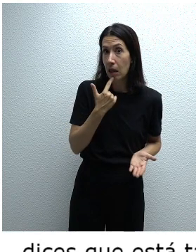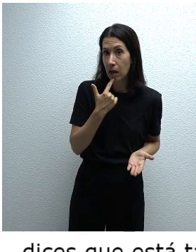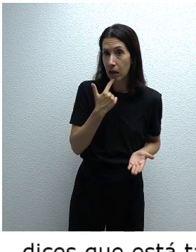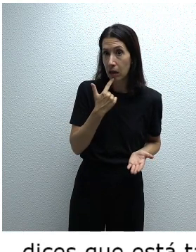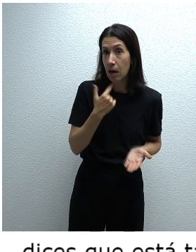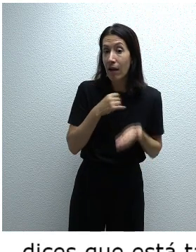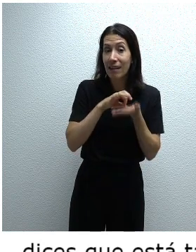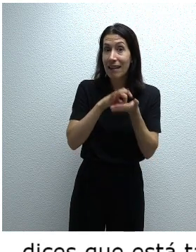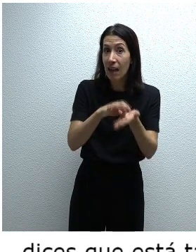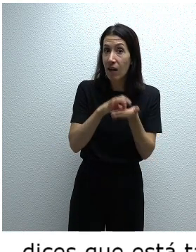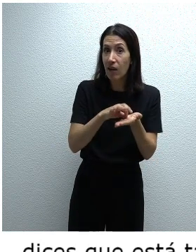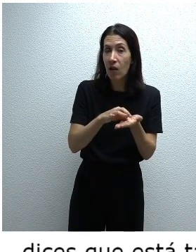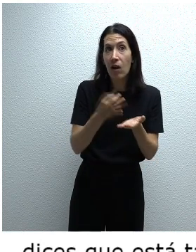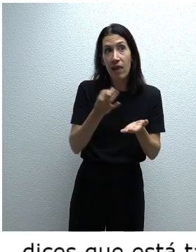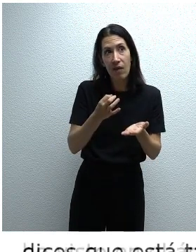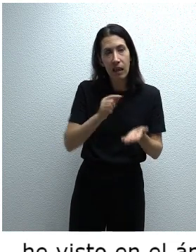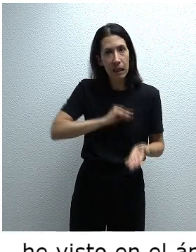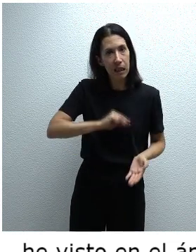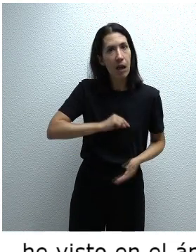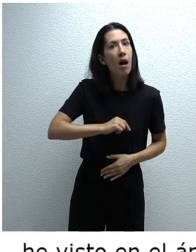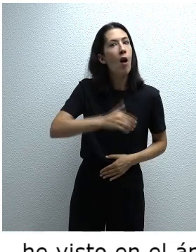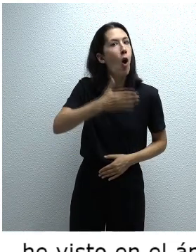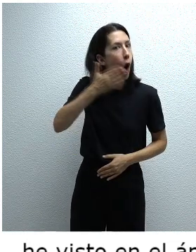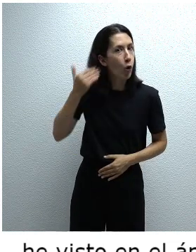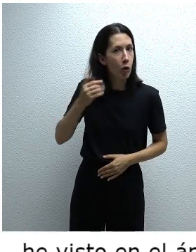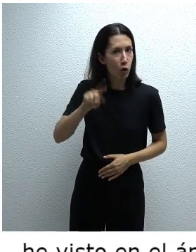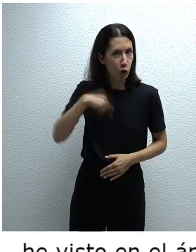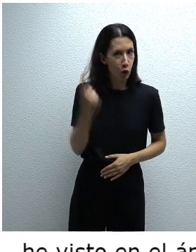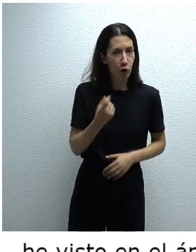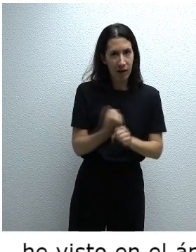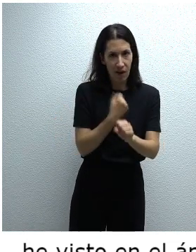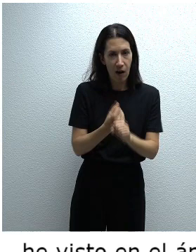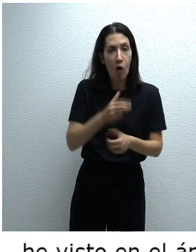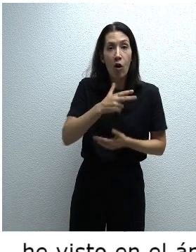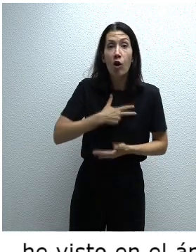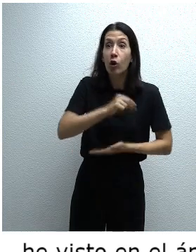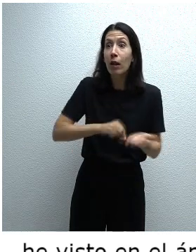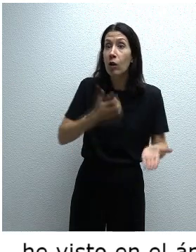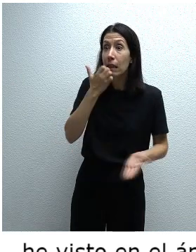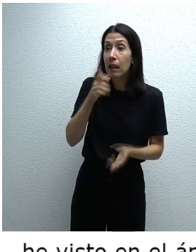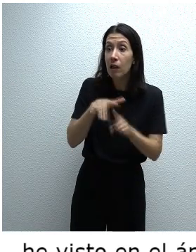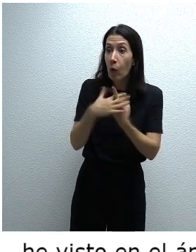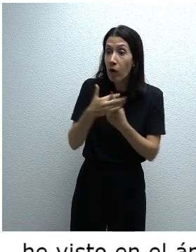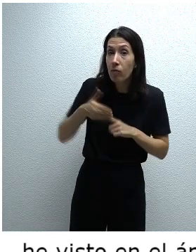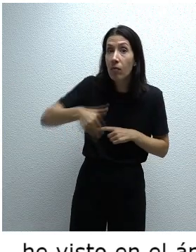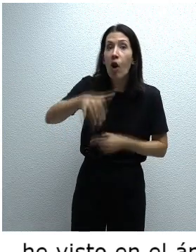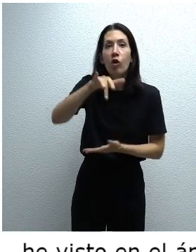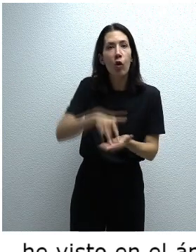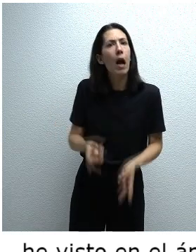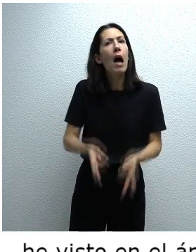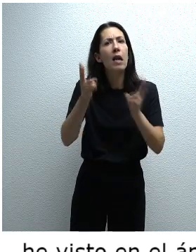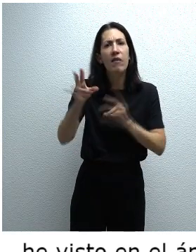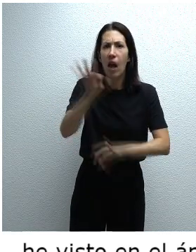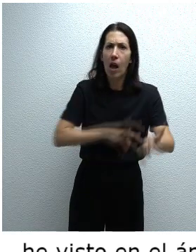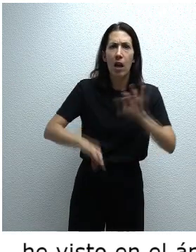que el servicio, debemos estar orgullosos en general del servicio que prestan los notarios. De todas maneras, si eso le sucede, pues hay una libre elección de